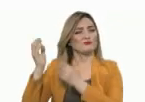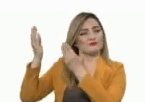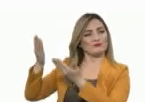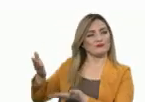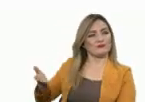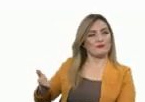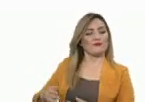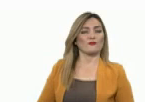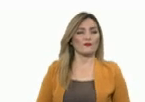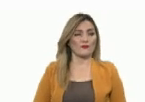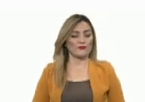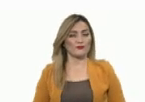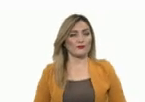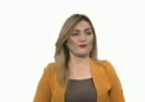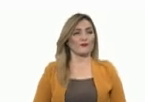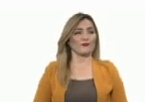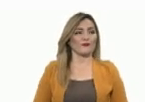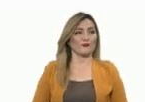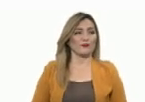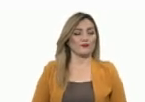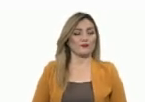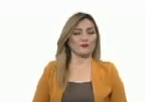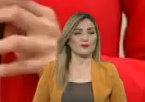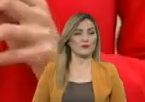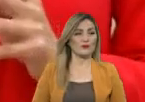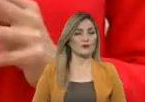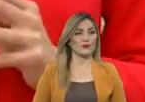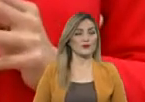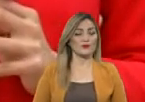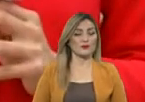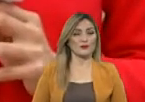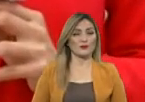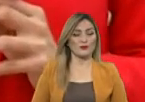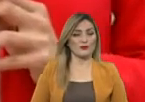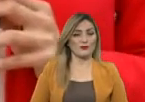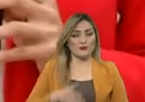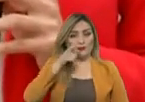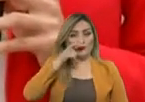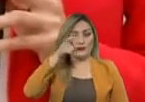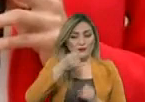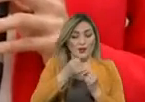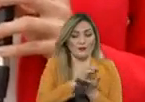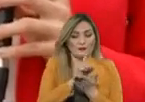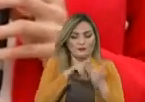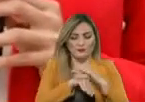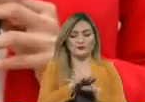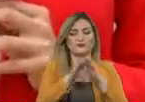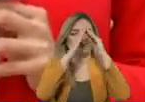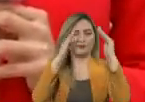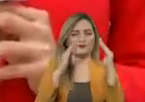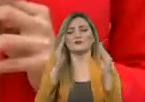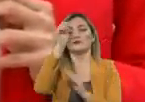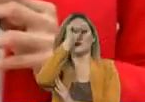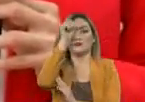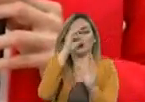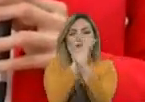Jaume, Flor María Palomeque y Marco Sevillano, entre otros. Pero no únicamente la fiscalía actuó este fin de semana, pues este domingo por